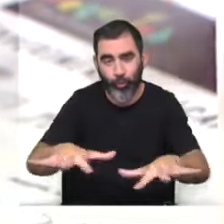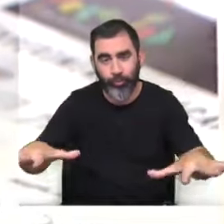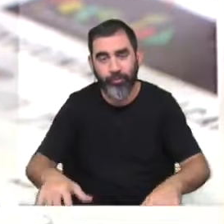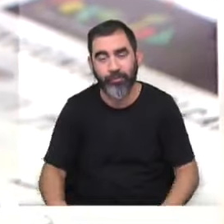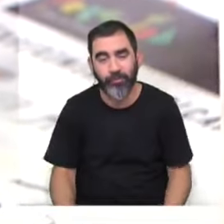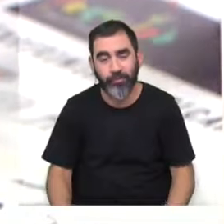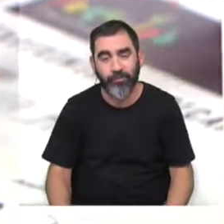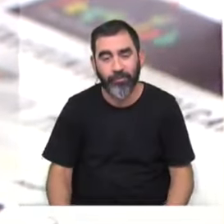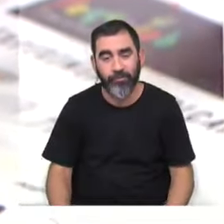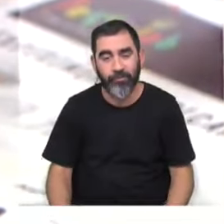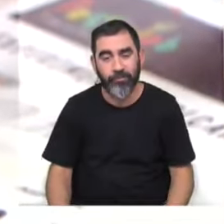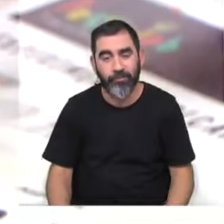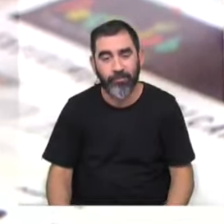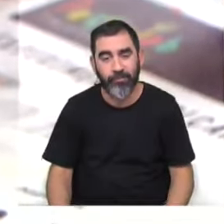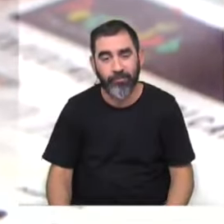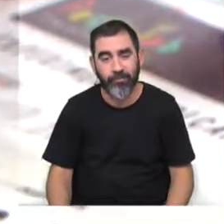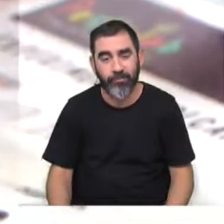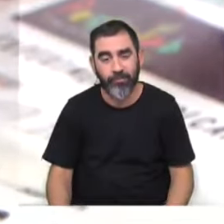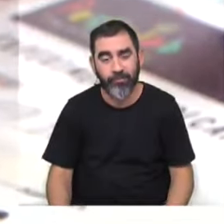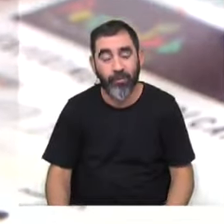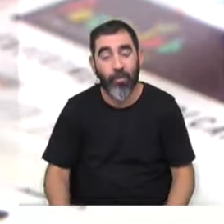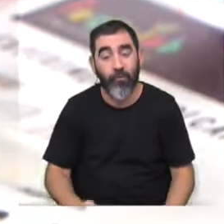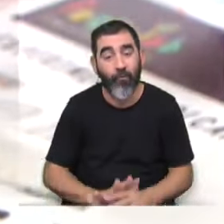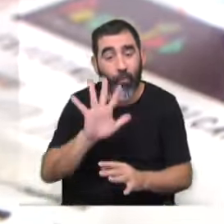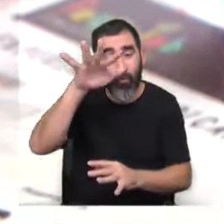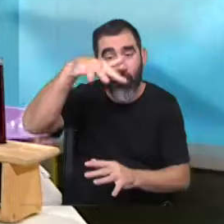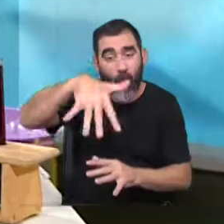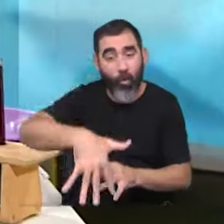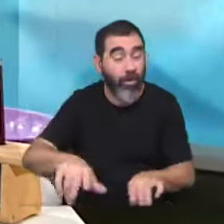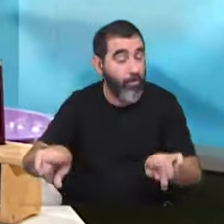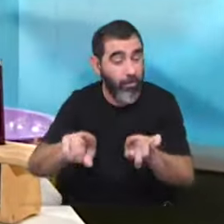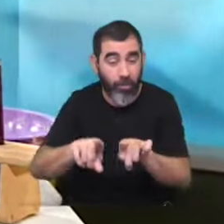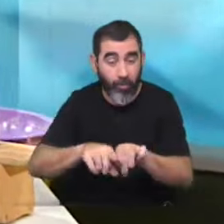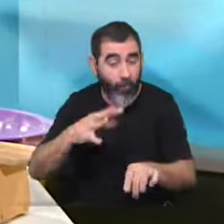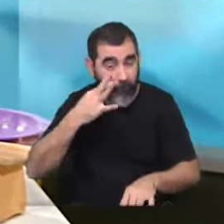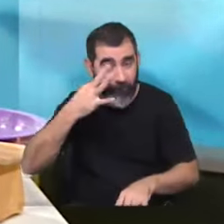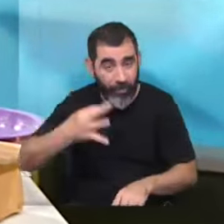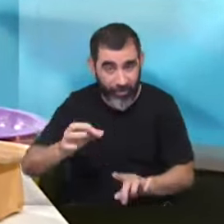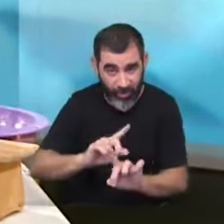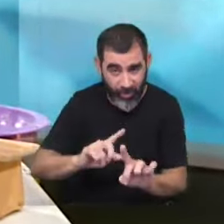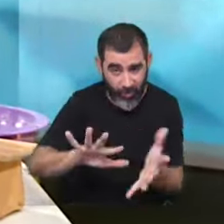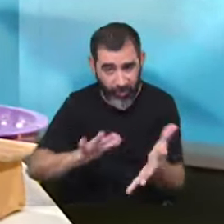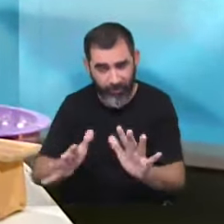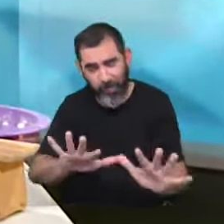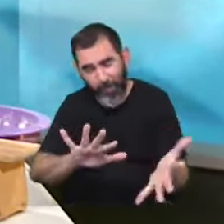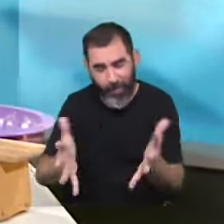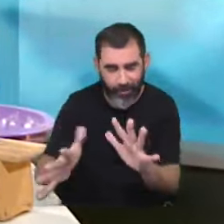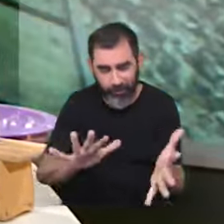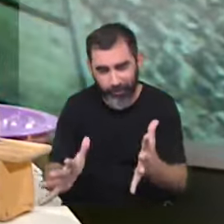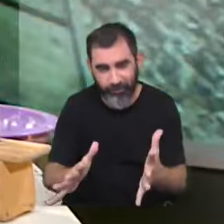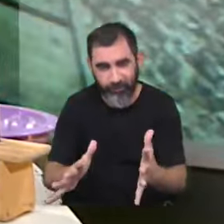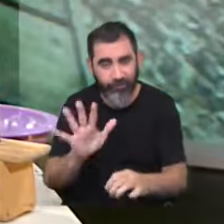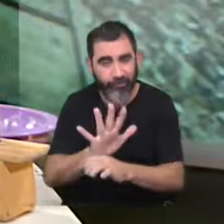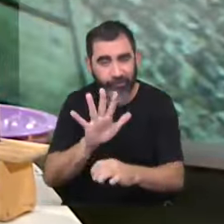esta. ¿Vieron? Sí. ¿Qué pasó? Bueno, ¿y esto es un volcán de verdad? ¿Esto es lo que pasa en los volcanes de verdad? No. Más o menos. En realidad acá lo